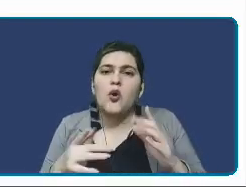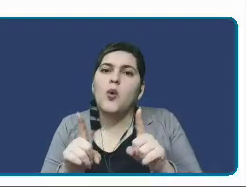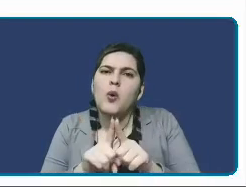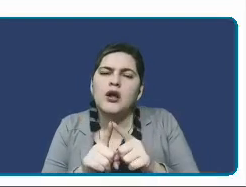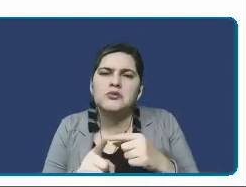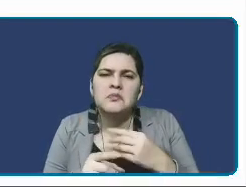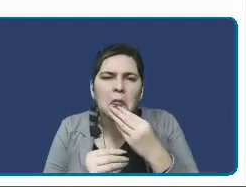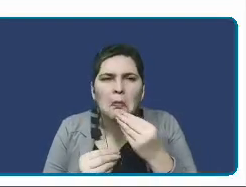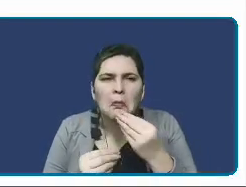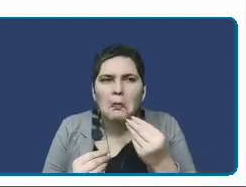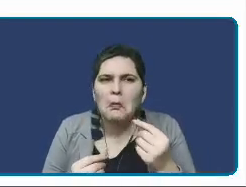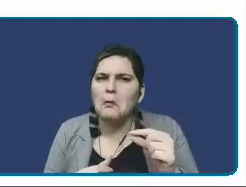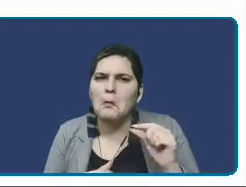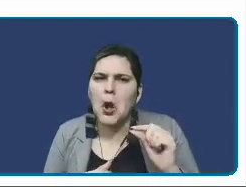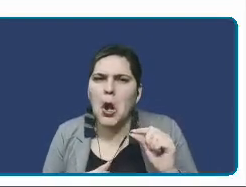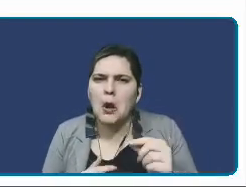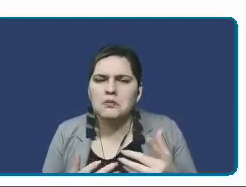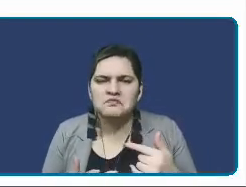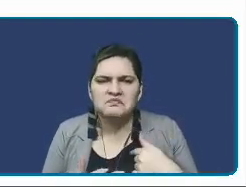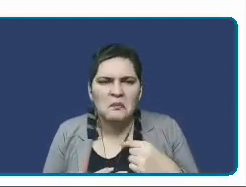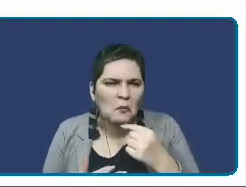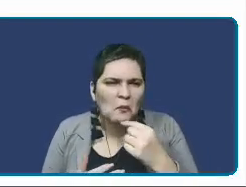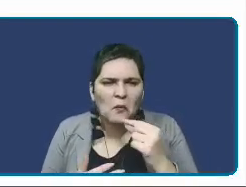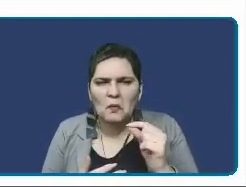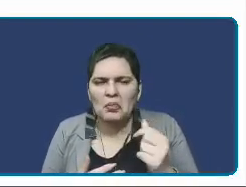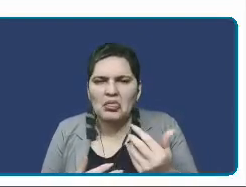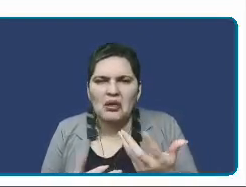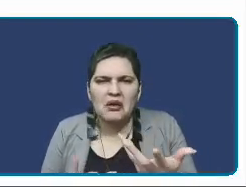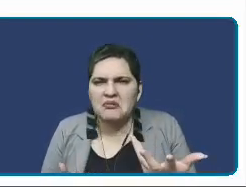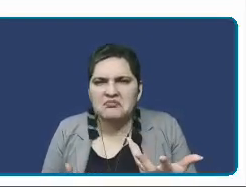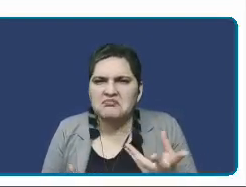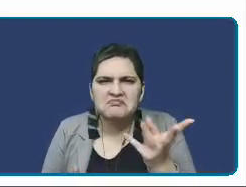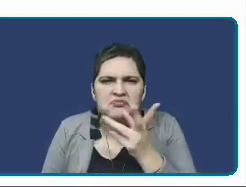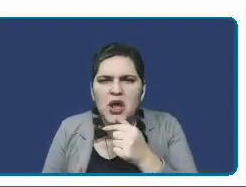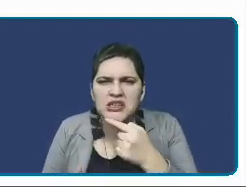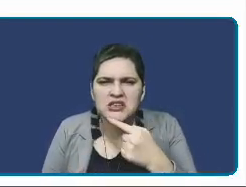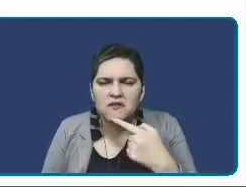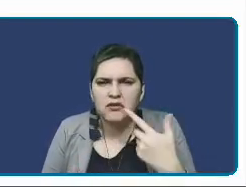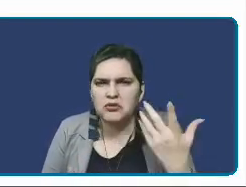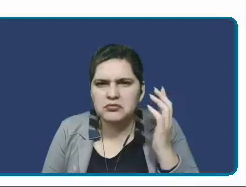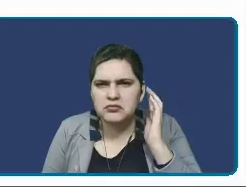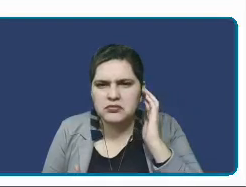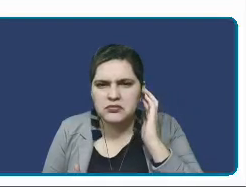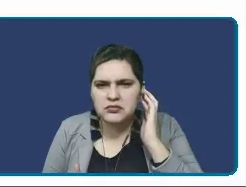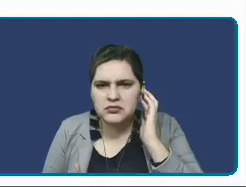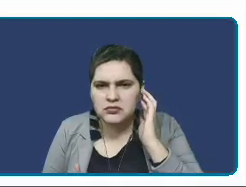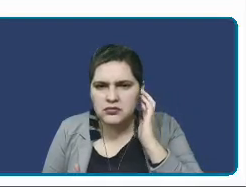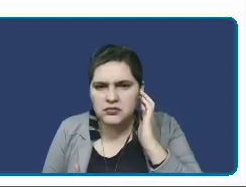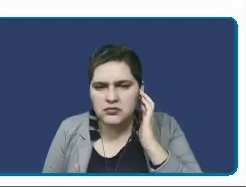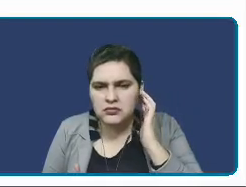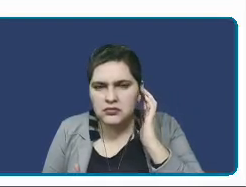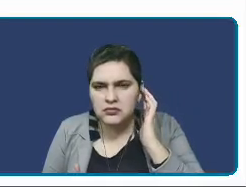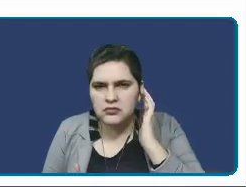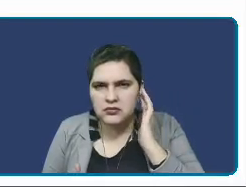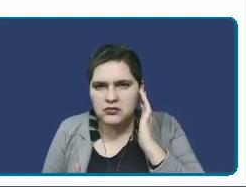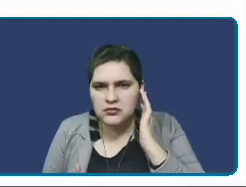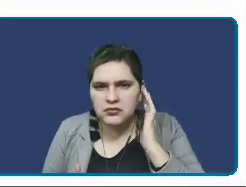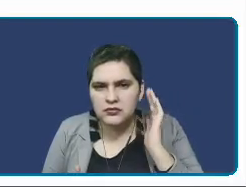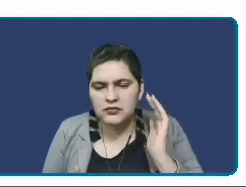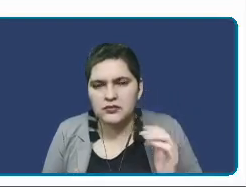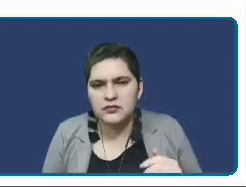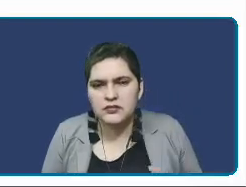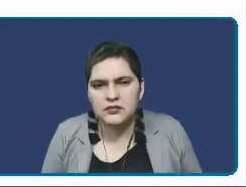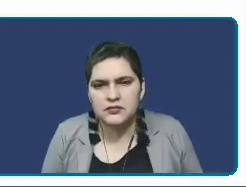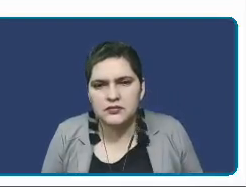pacientes me dicen, es que no me lo puedo meter a la boca porque es como una sensación y quedan un poco así con la boca abierta. Me lo meto a la